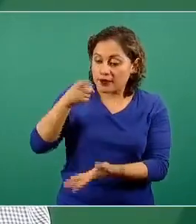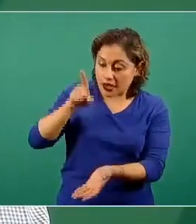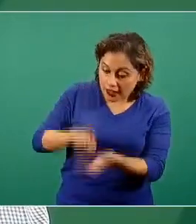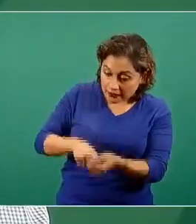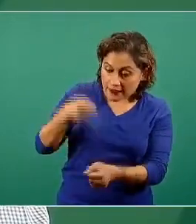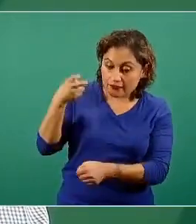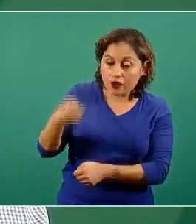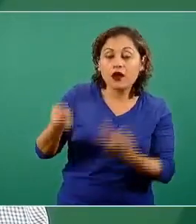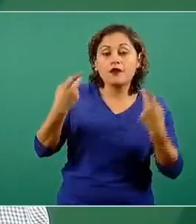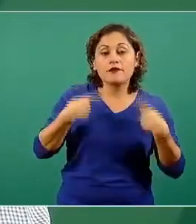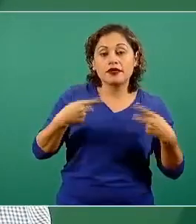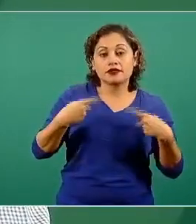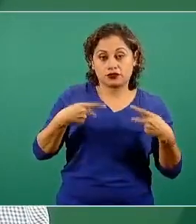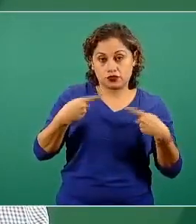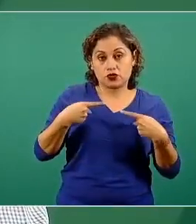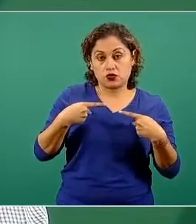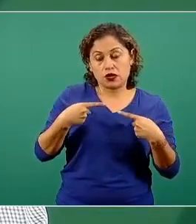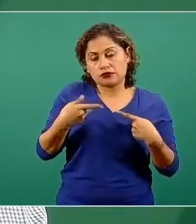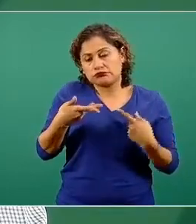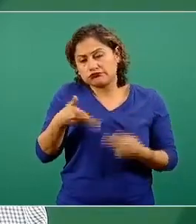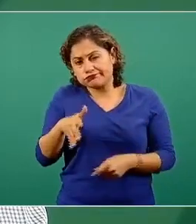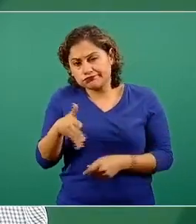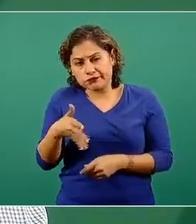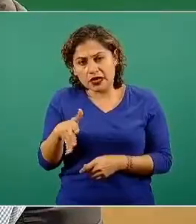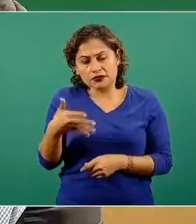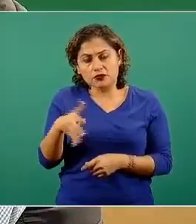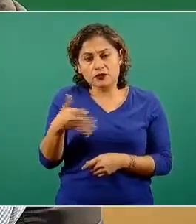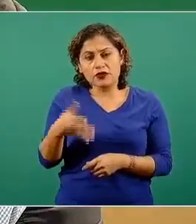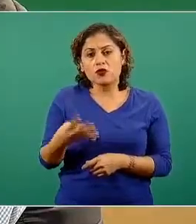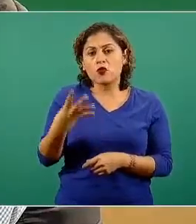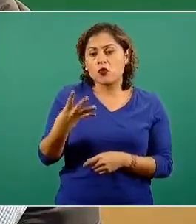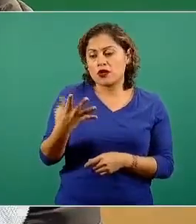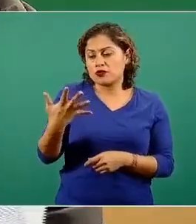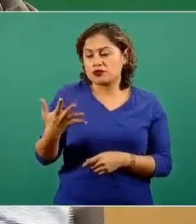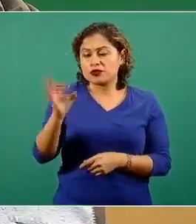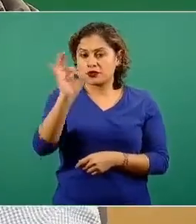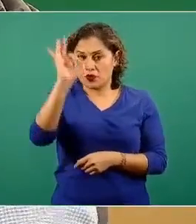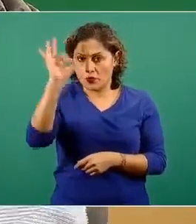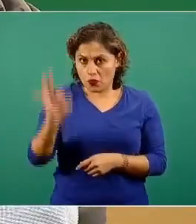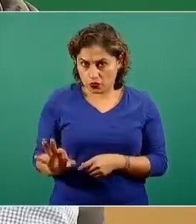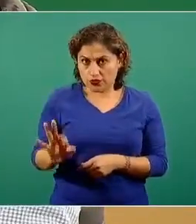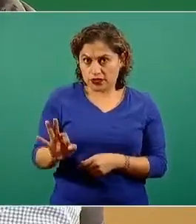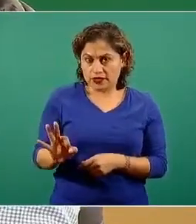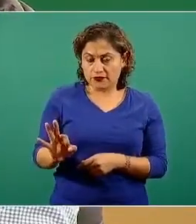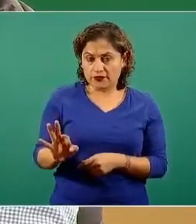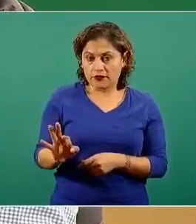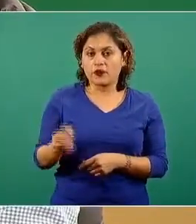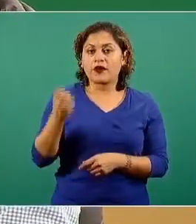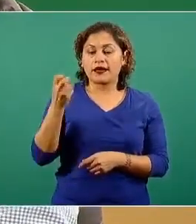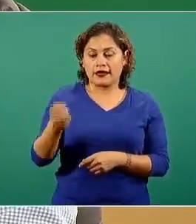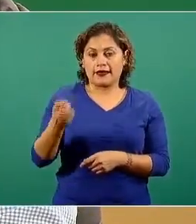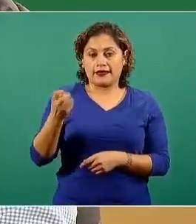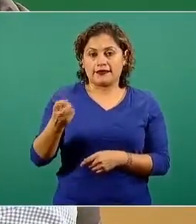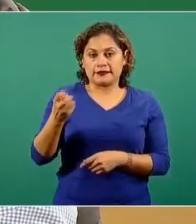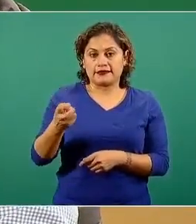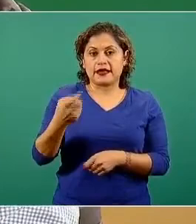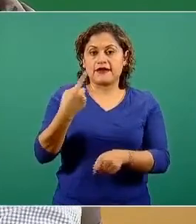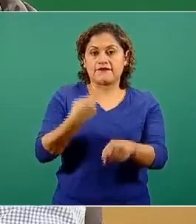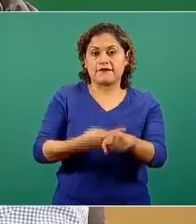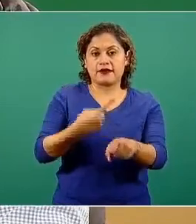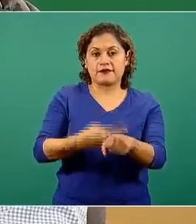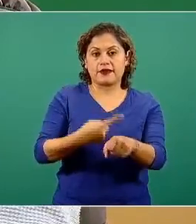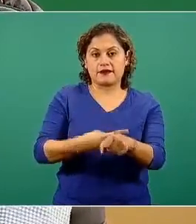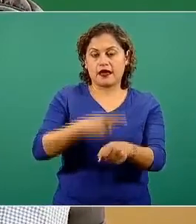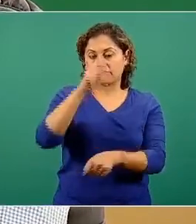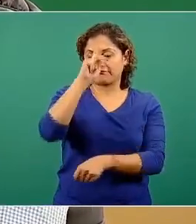este 20% que representaría alrededor de un 4 o 5% del total que también desarrollan enfermedad